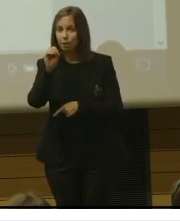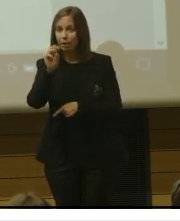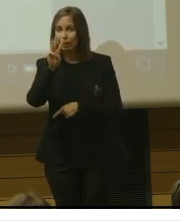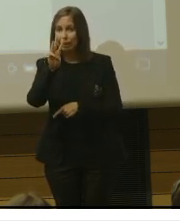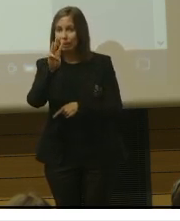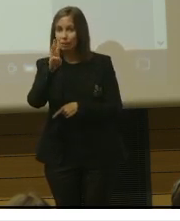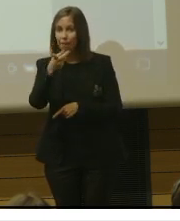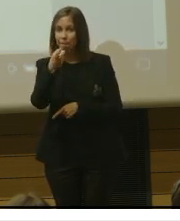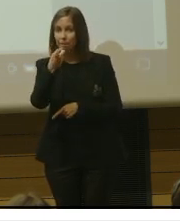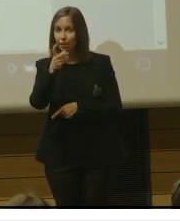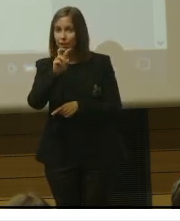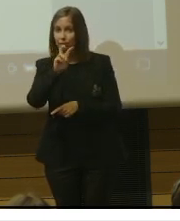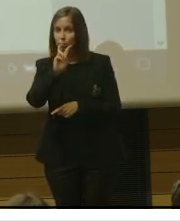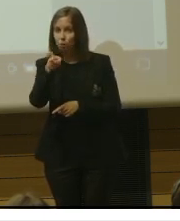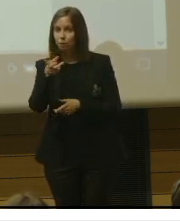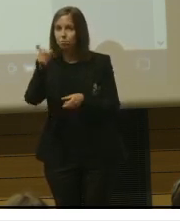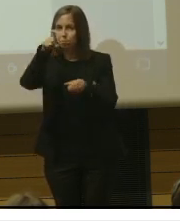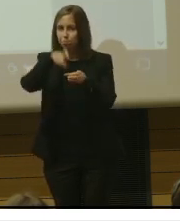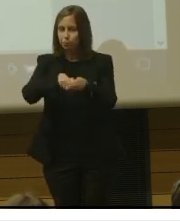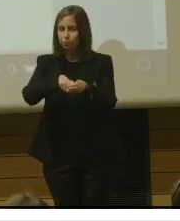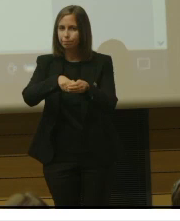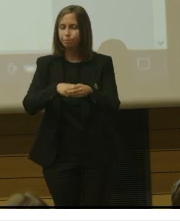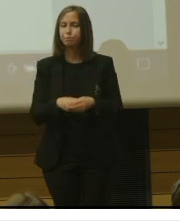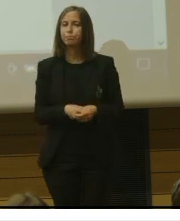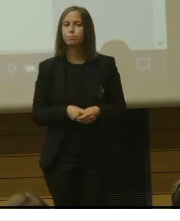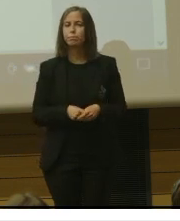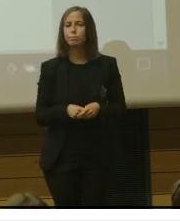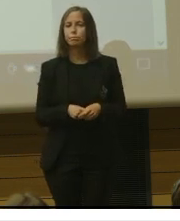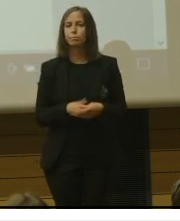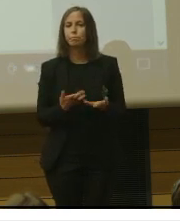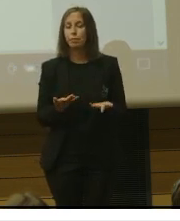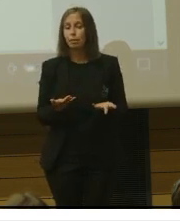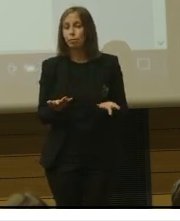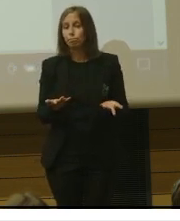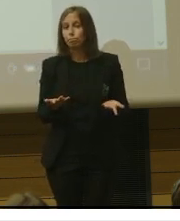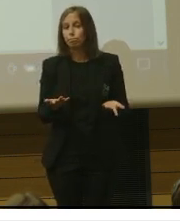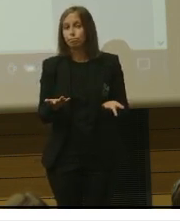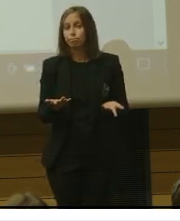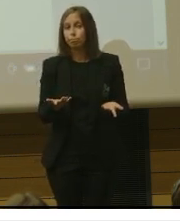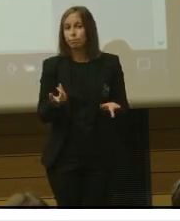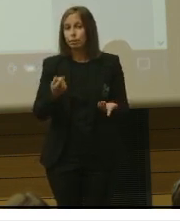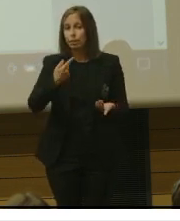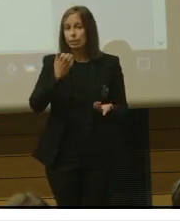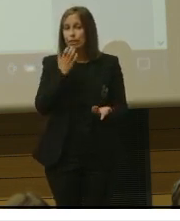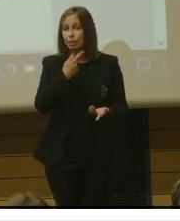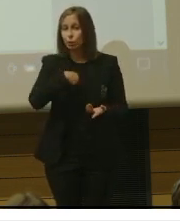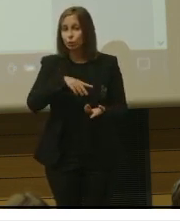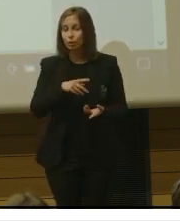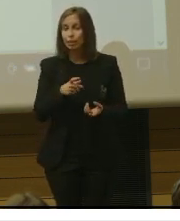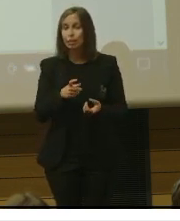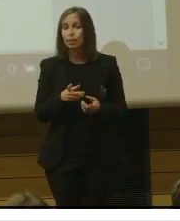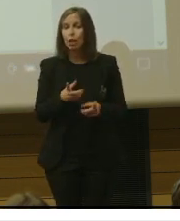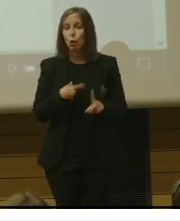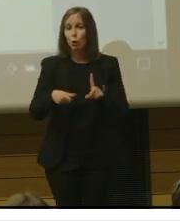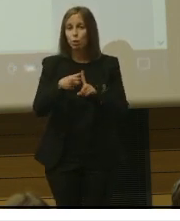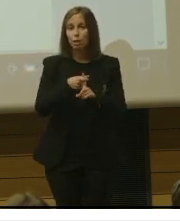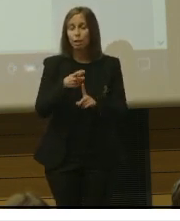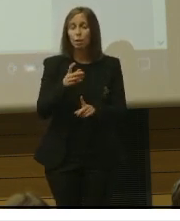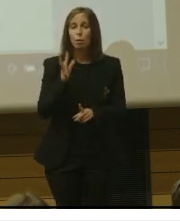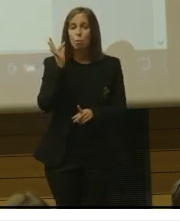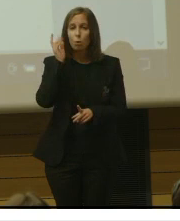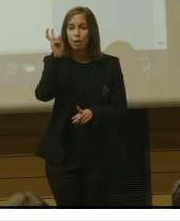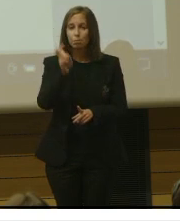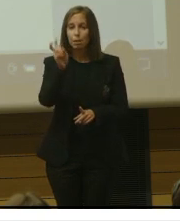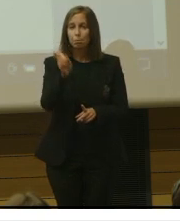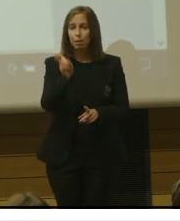no empezaron, ¿vale? Es verdad que son cifras mucho más altas, pero bueno, si seguimos consiguiendo, ¿no?, que más mujeres vengan por aquí, probablemente haya muchas que ni siquiera